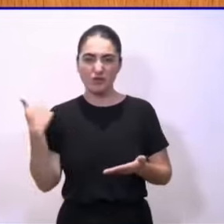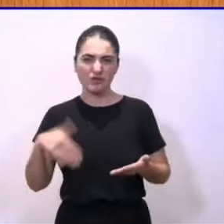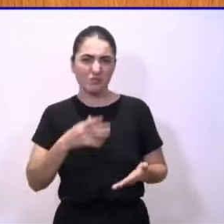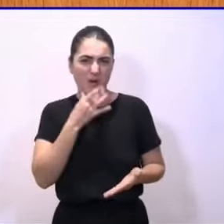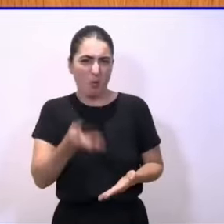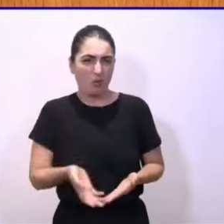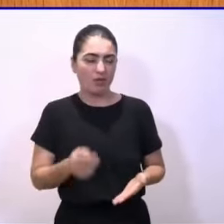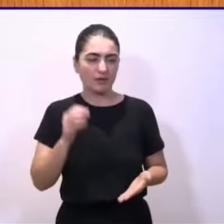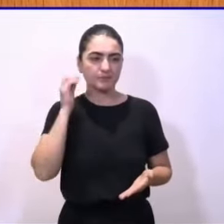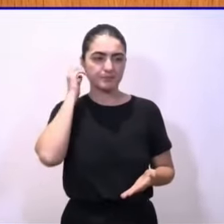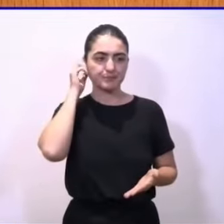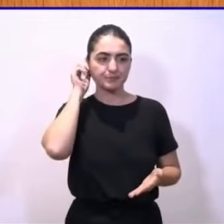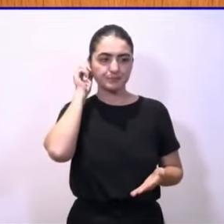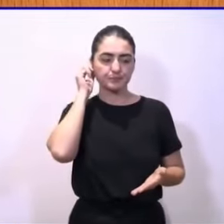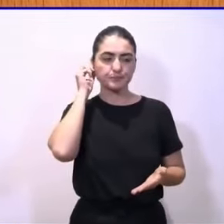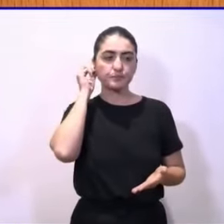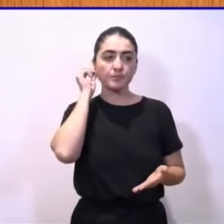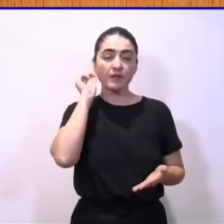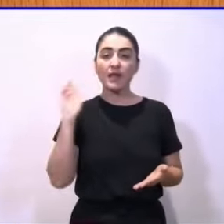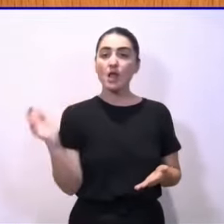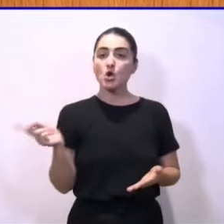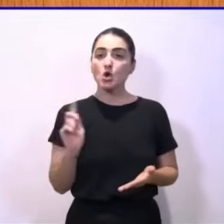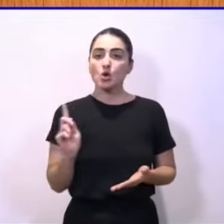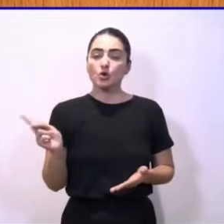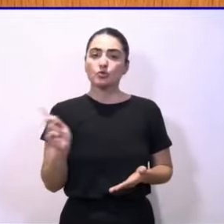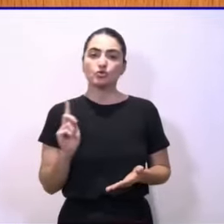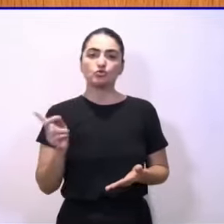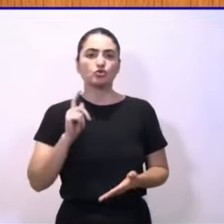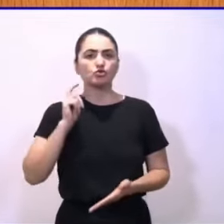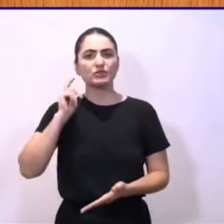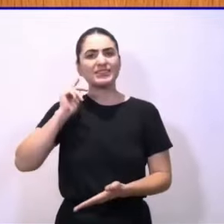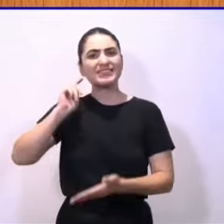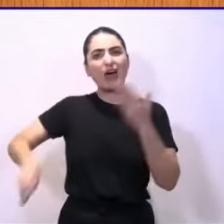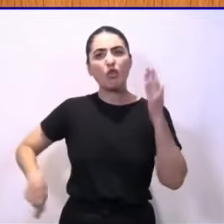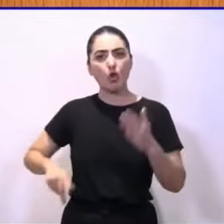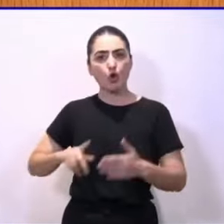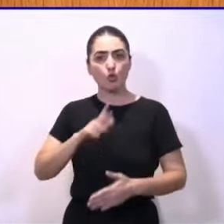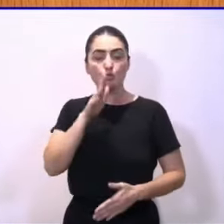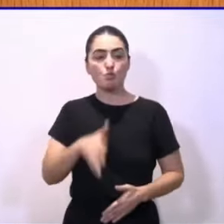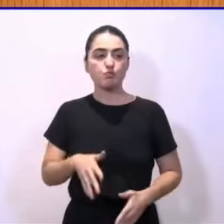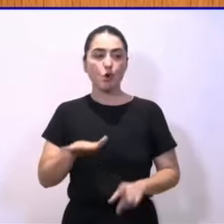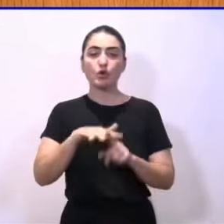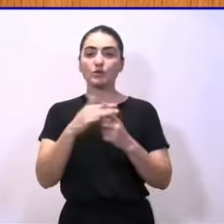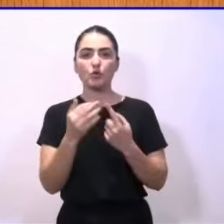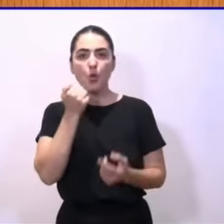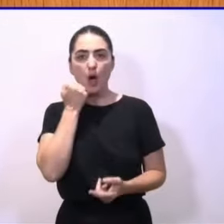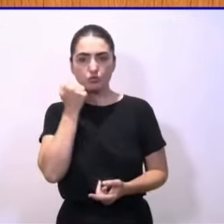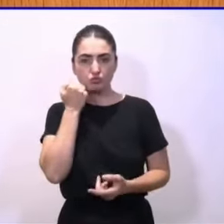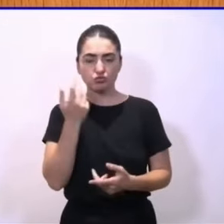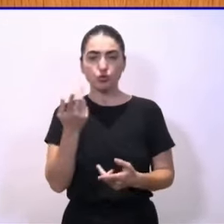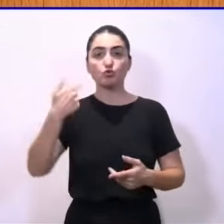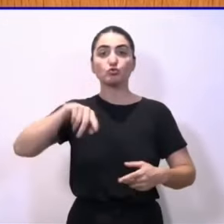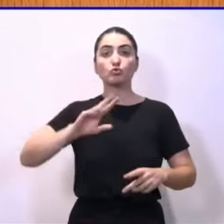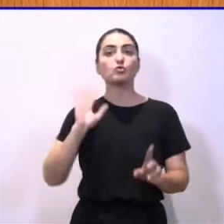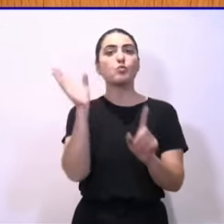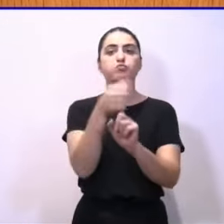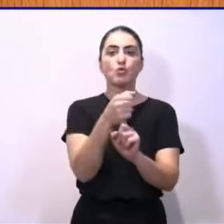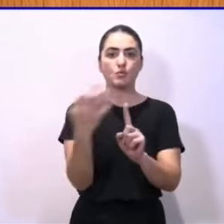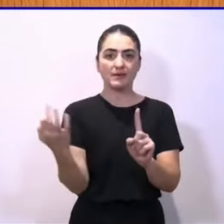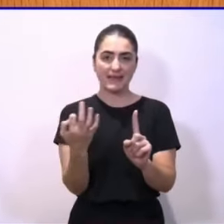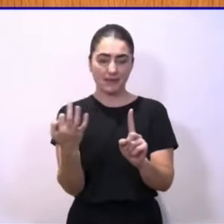vergonzantes, que no son en ningún caso sancionadoras de la condición del abuso, lo que nos estamos encontrando es